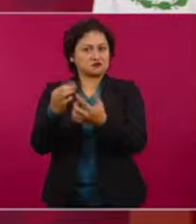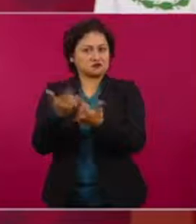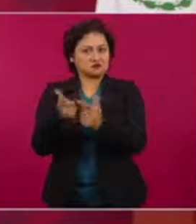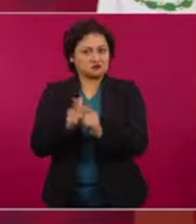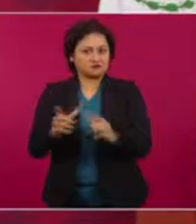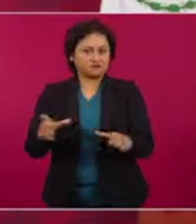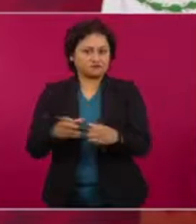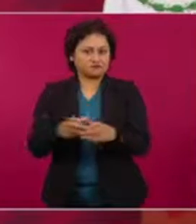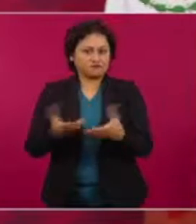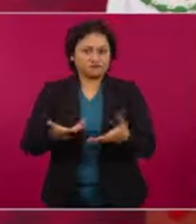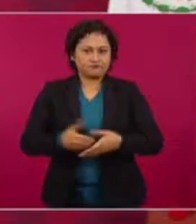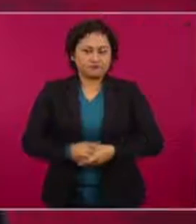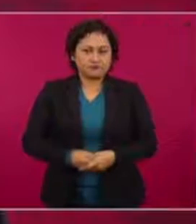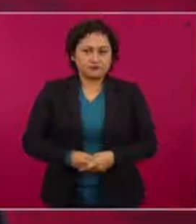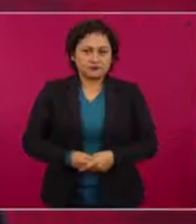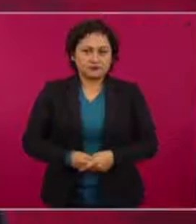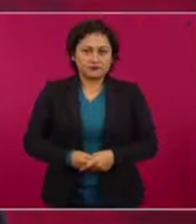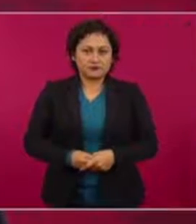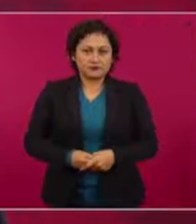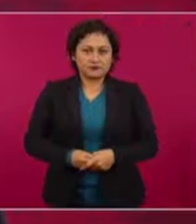Habían estado